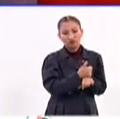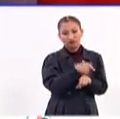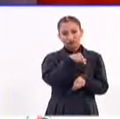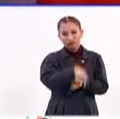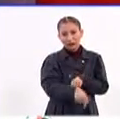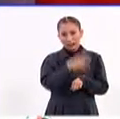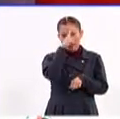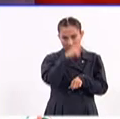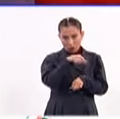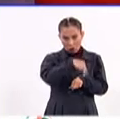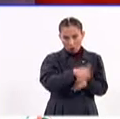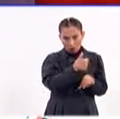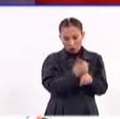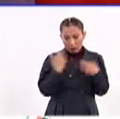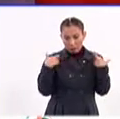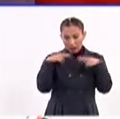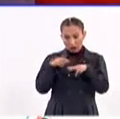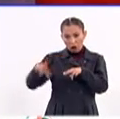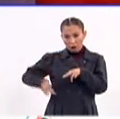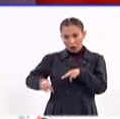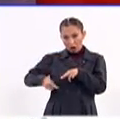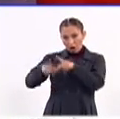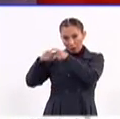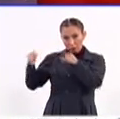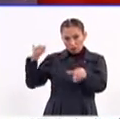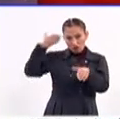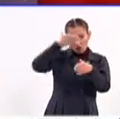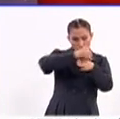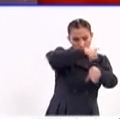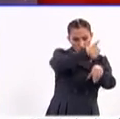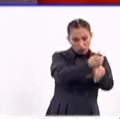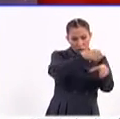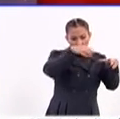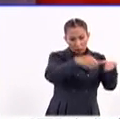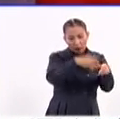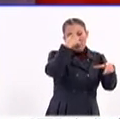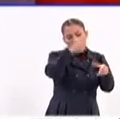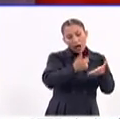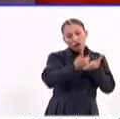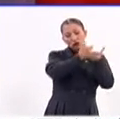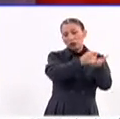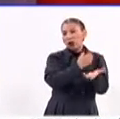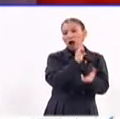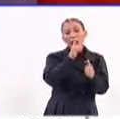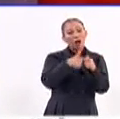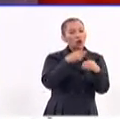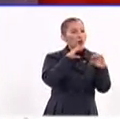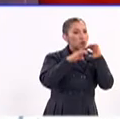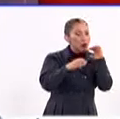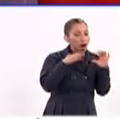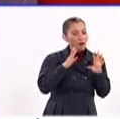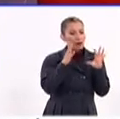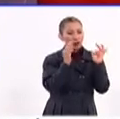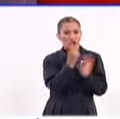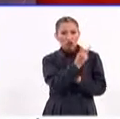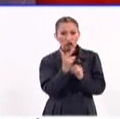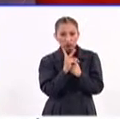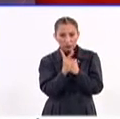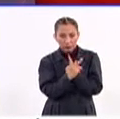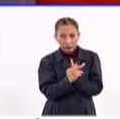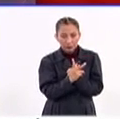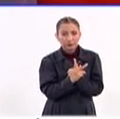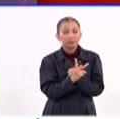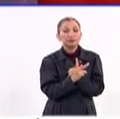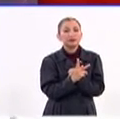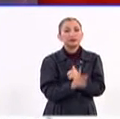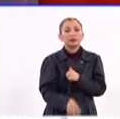capital de México, representando el gobierno de Japón, para facilitar cualquier comunicación oficial entre los dos